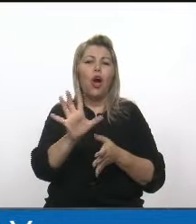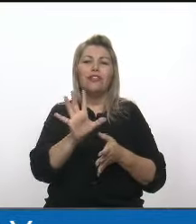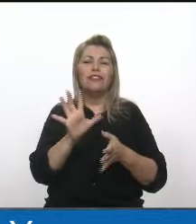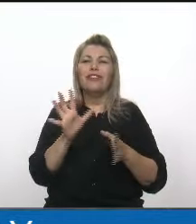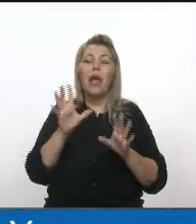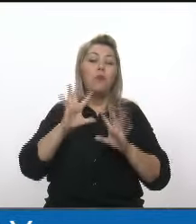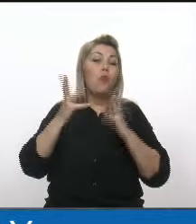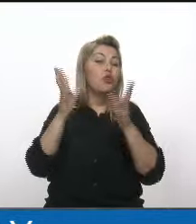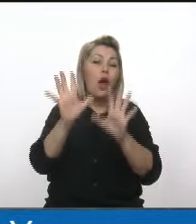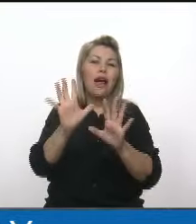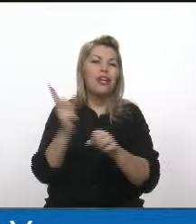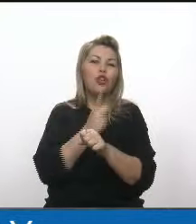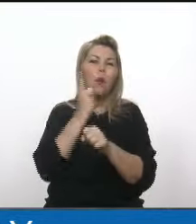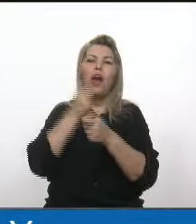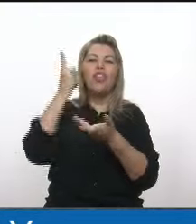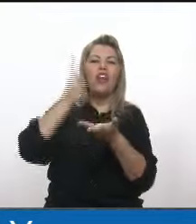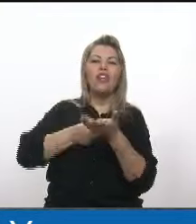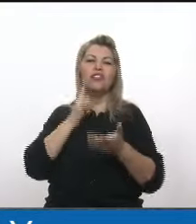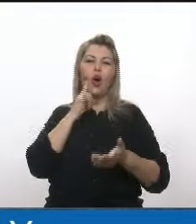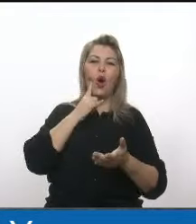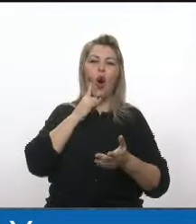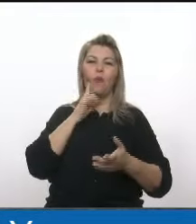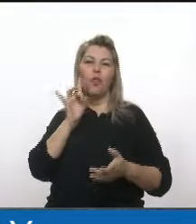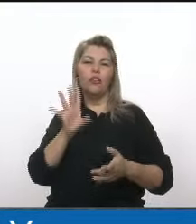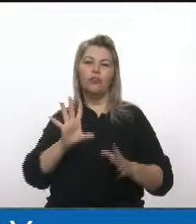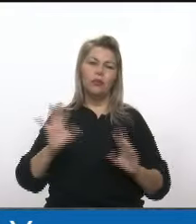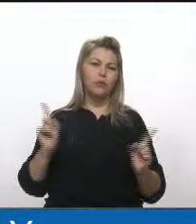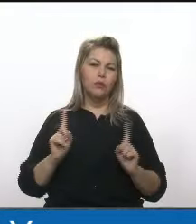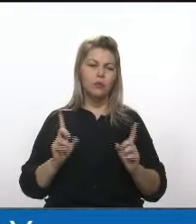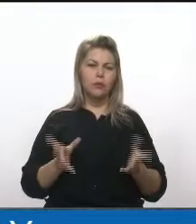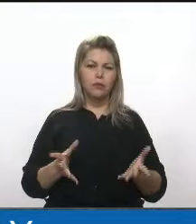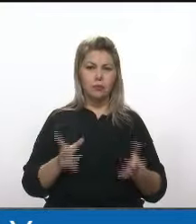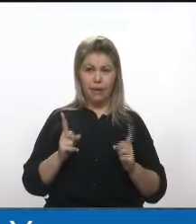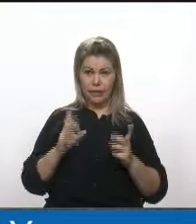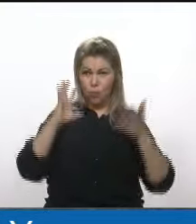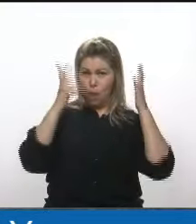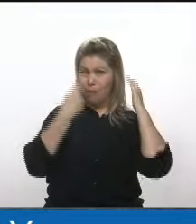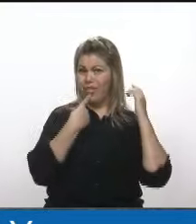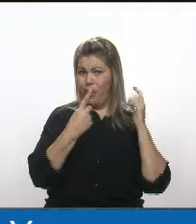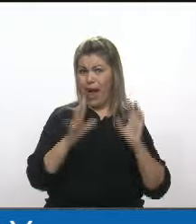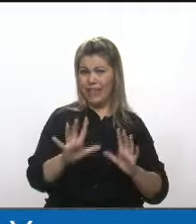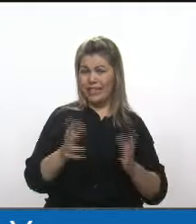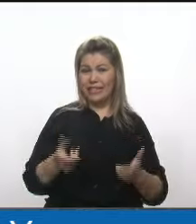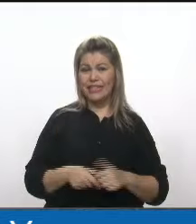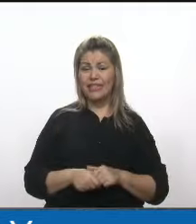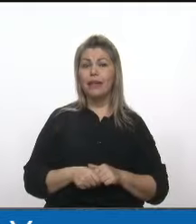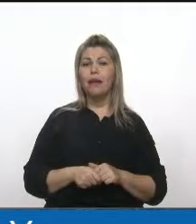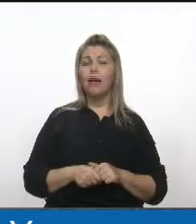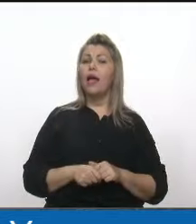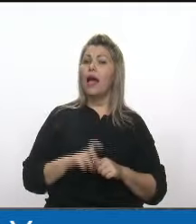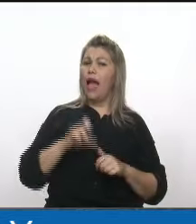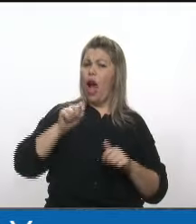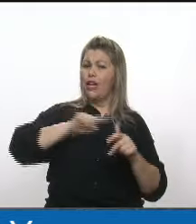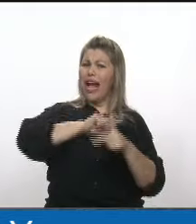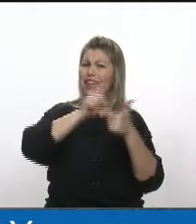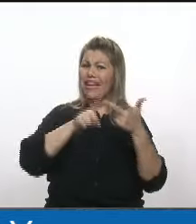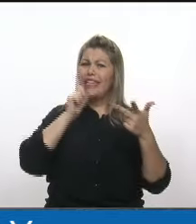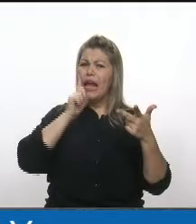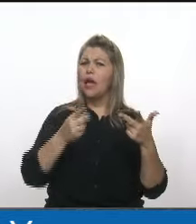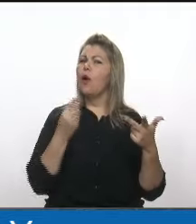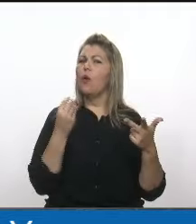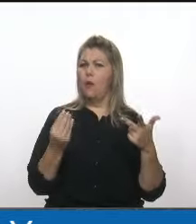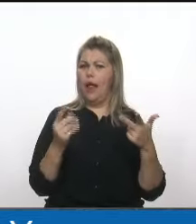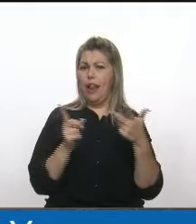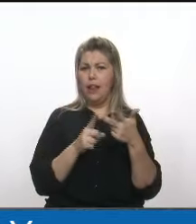cómodo eso es lo que dijo el presidente voy a decir una tercera dimensión en la cual es un